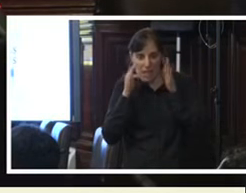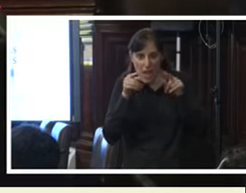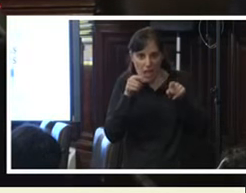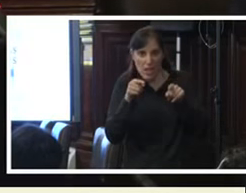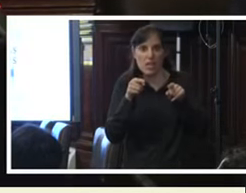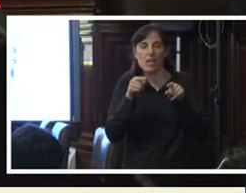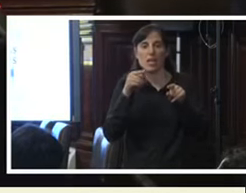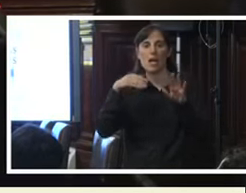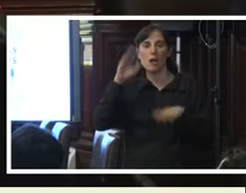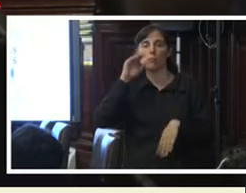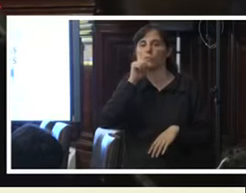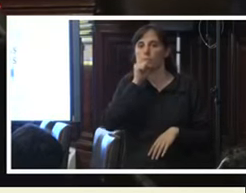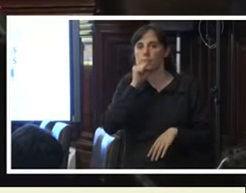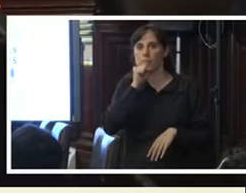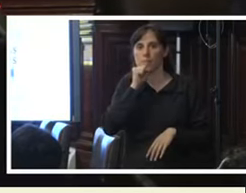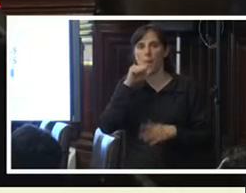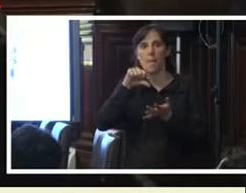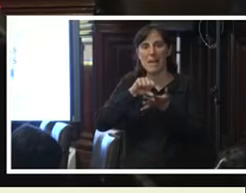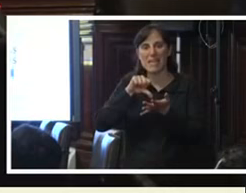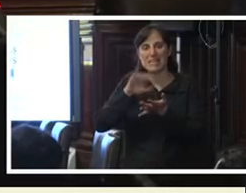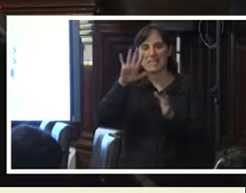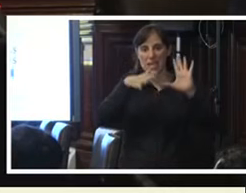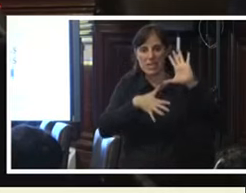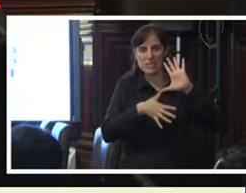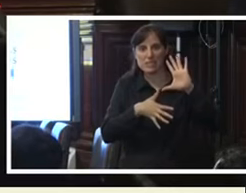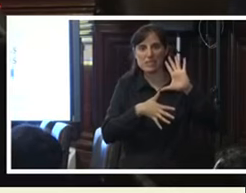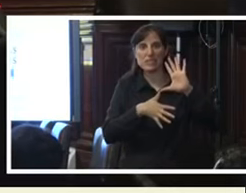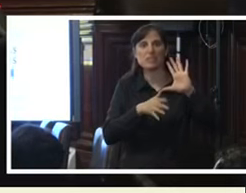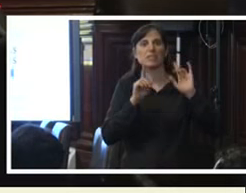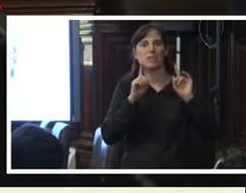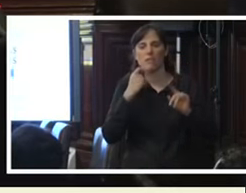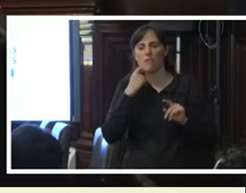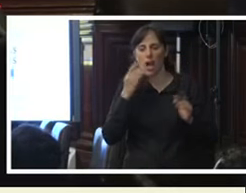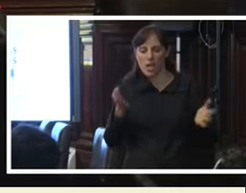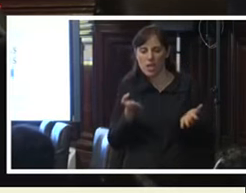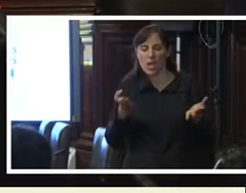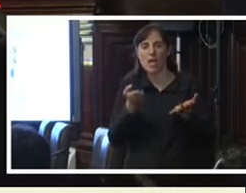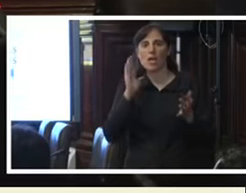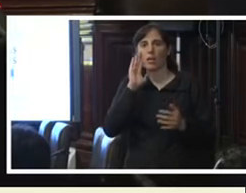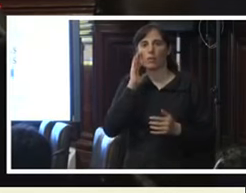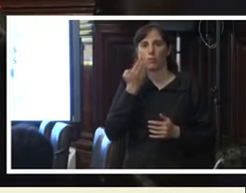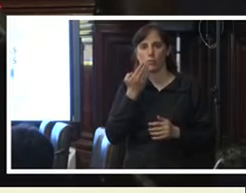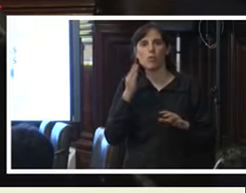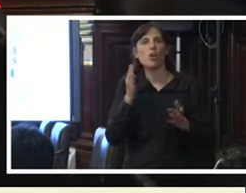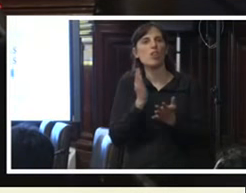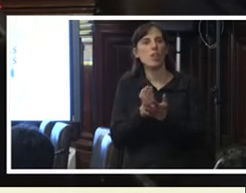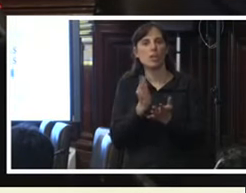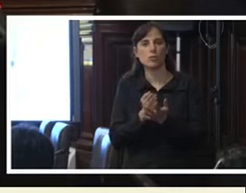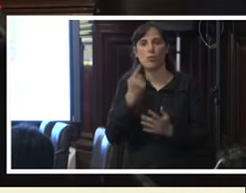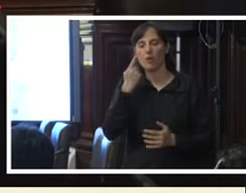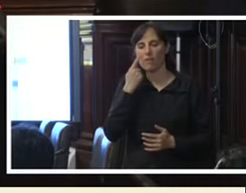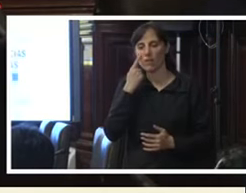adultas mayores de los países de la región pocos son los que hacen un reconocimiento explícito del derecho a vivir en ambientes libres de